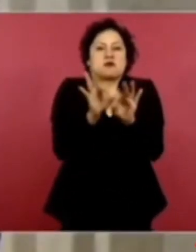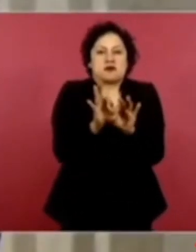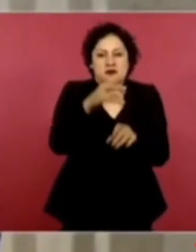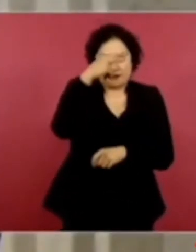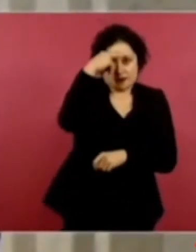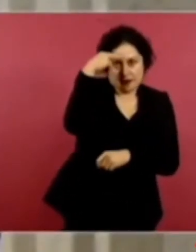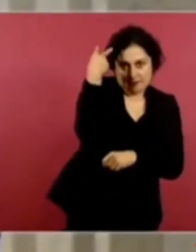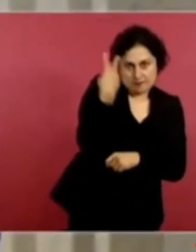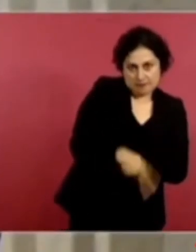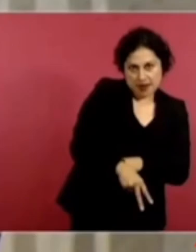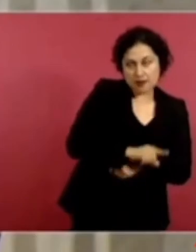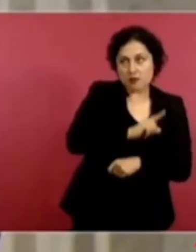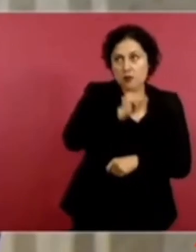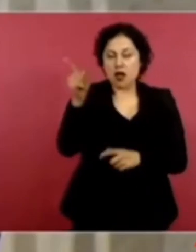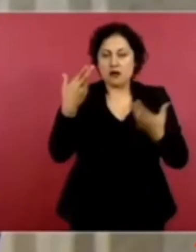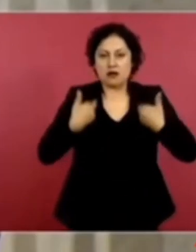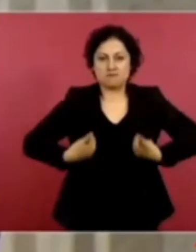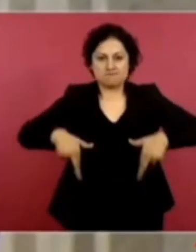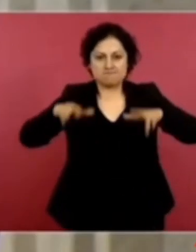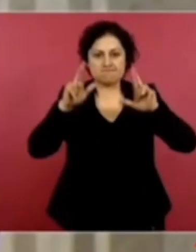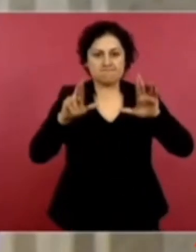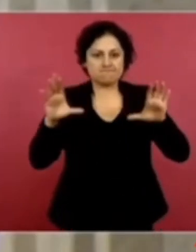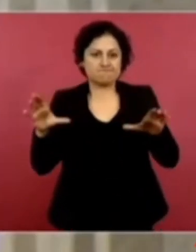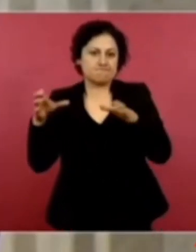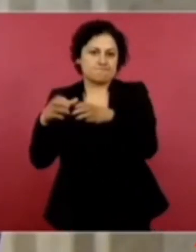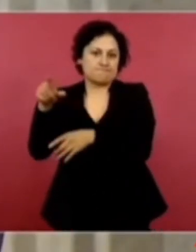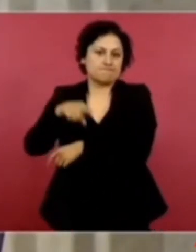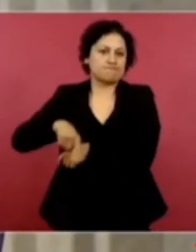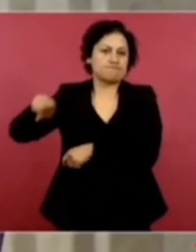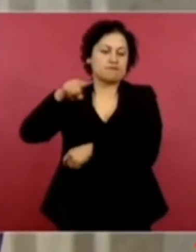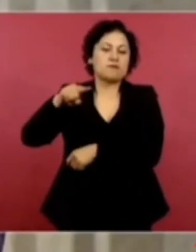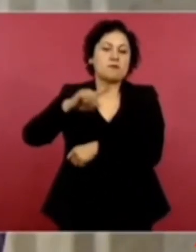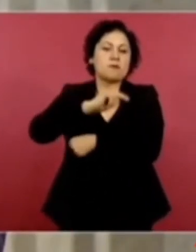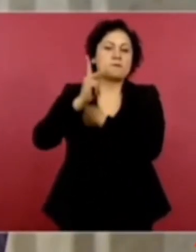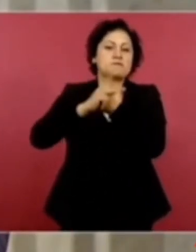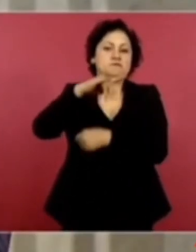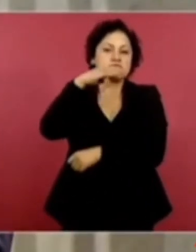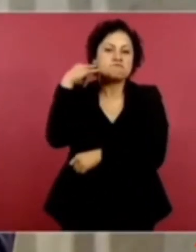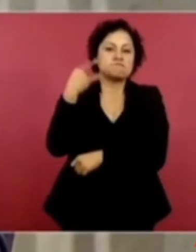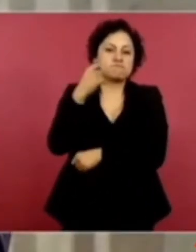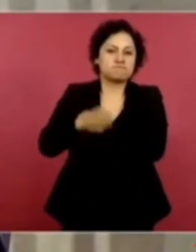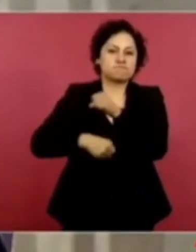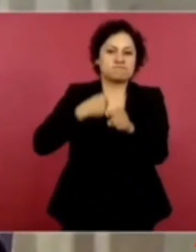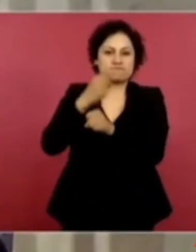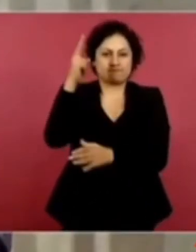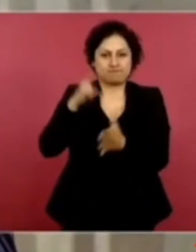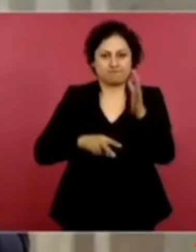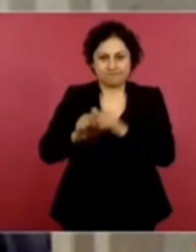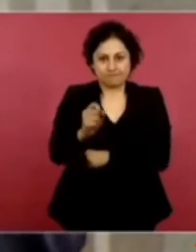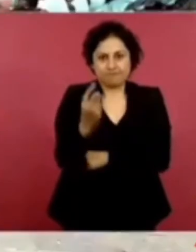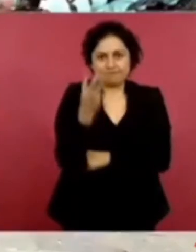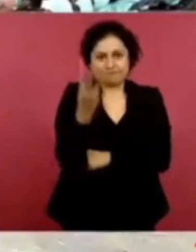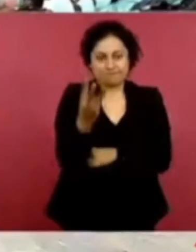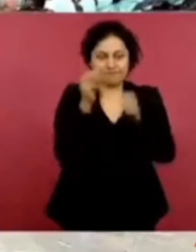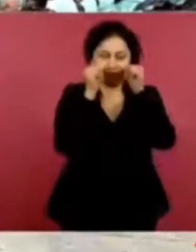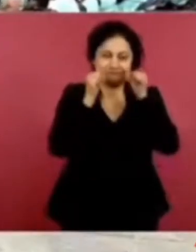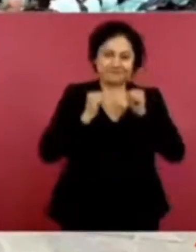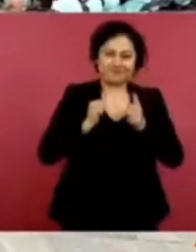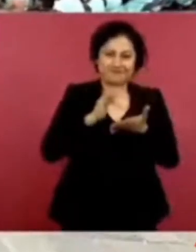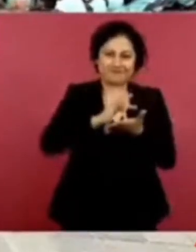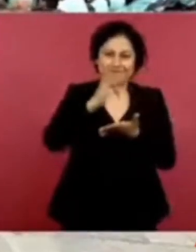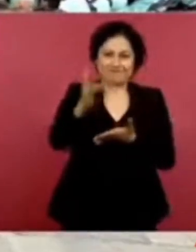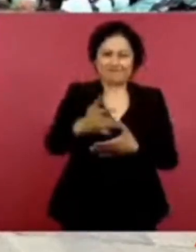Juegos Panamericanos Santiago de Chile 2023. Muchas gracias por su atención.